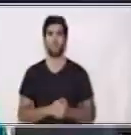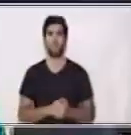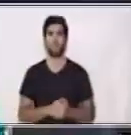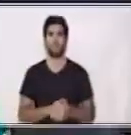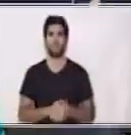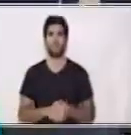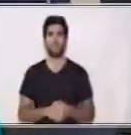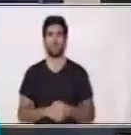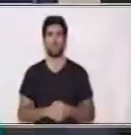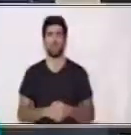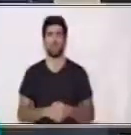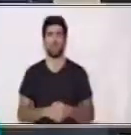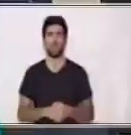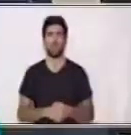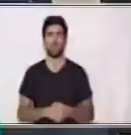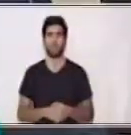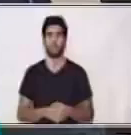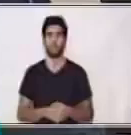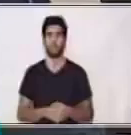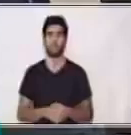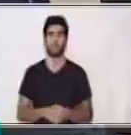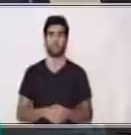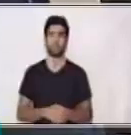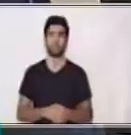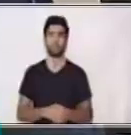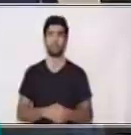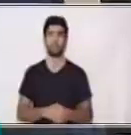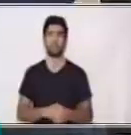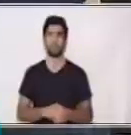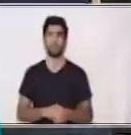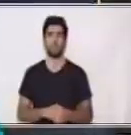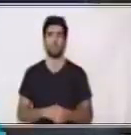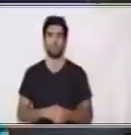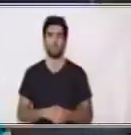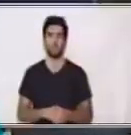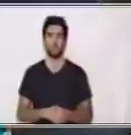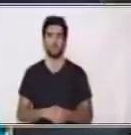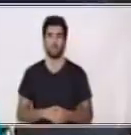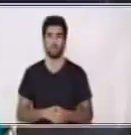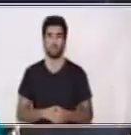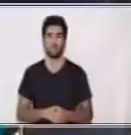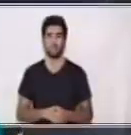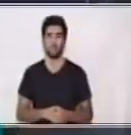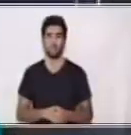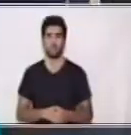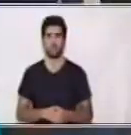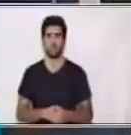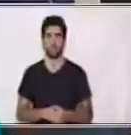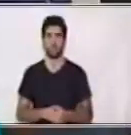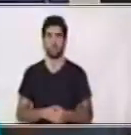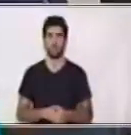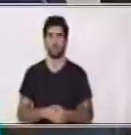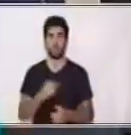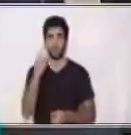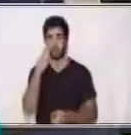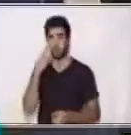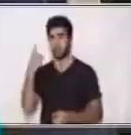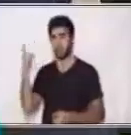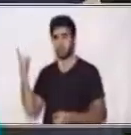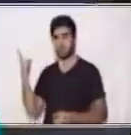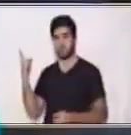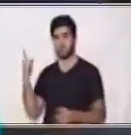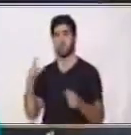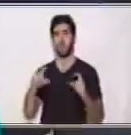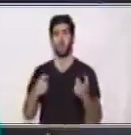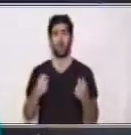4x negativo, me va a quedar menos 2x más 1 menos 4 menos